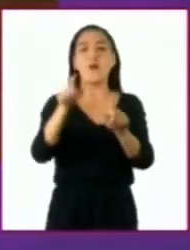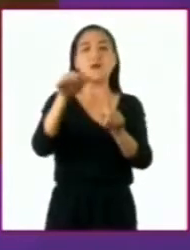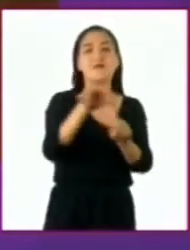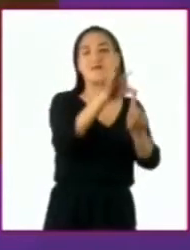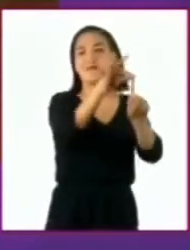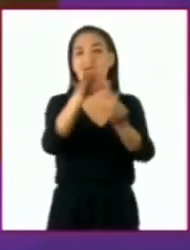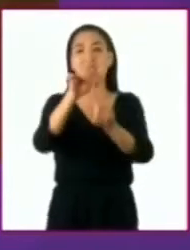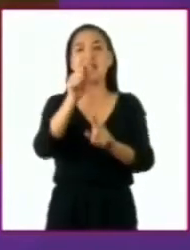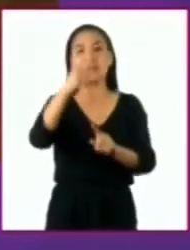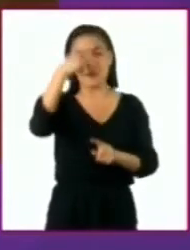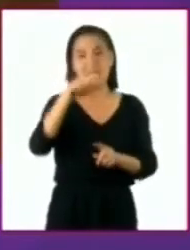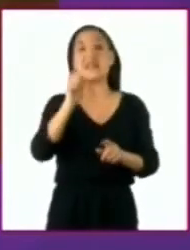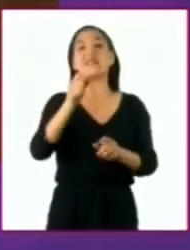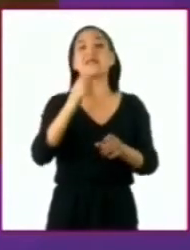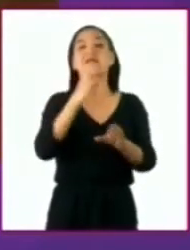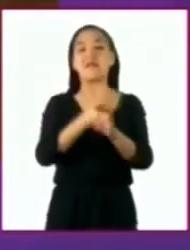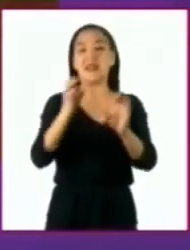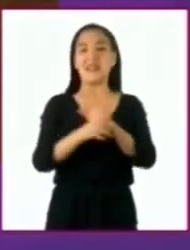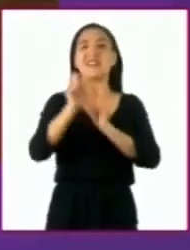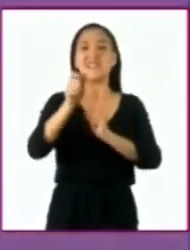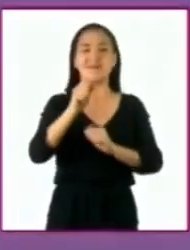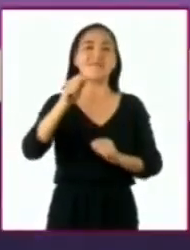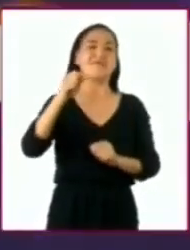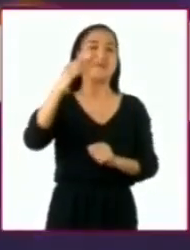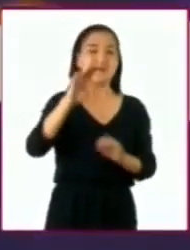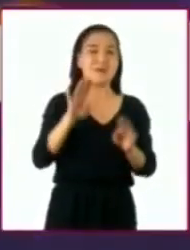las pertenencias de los señores barbados.